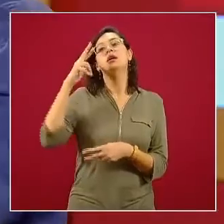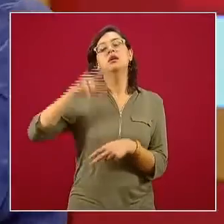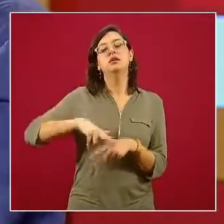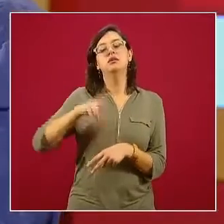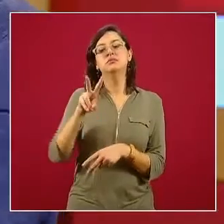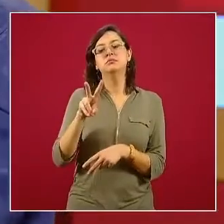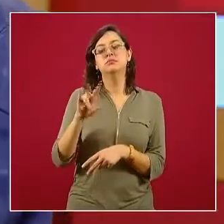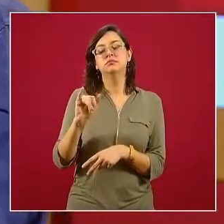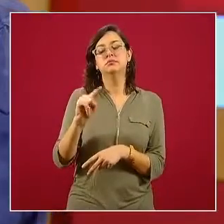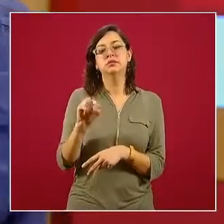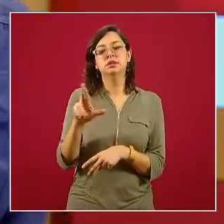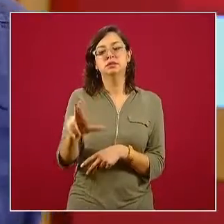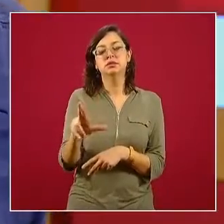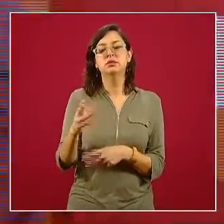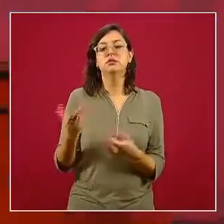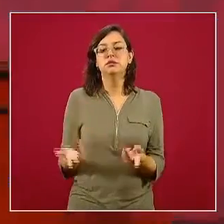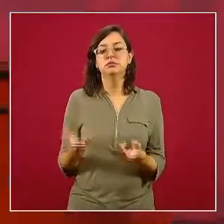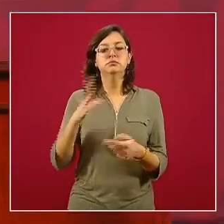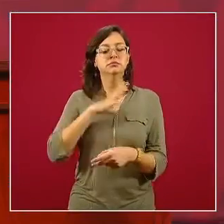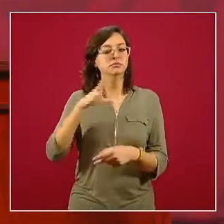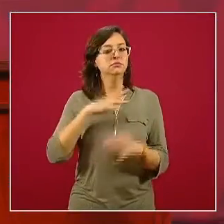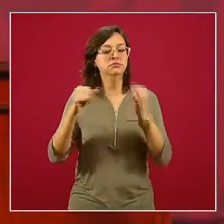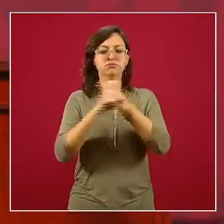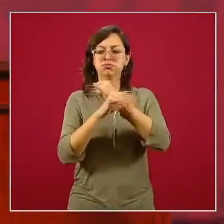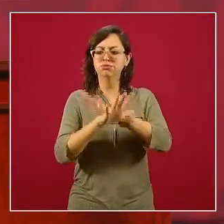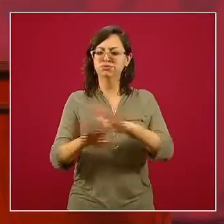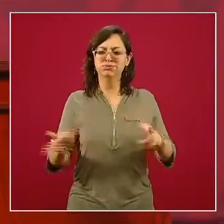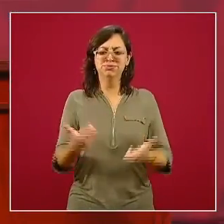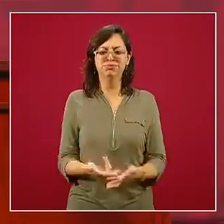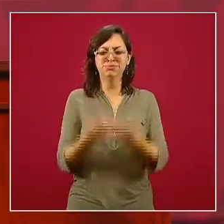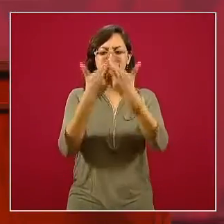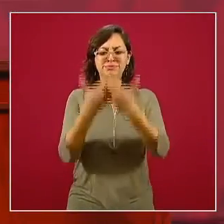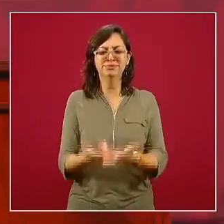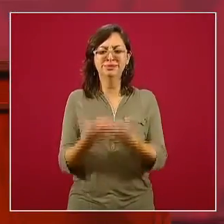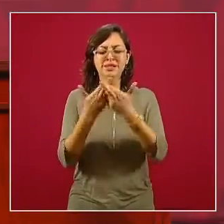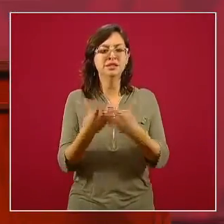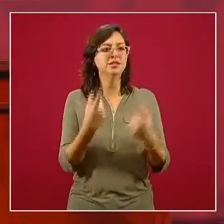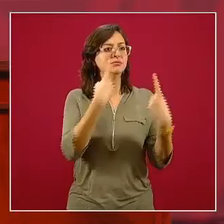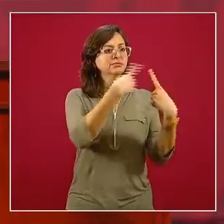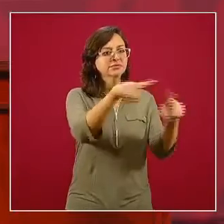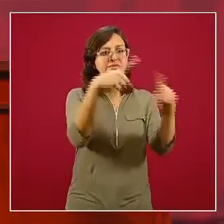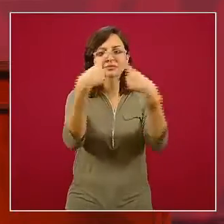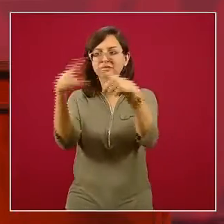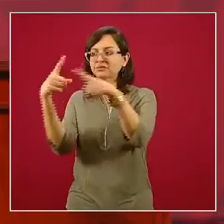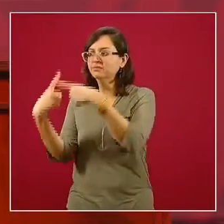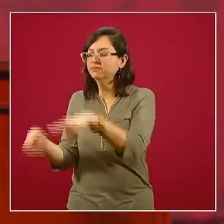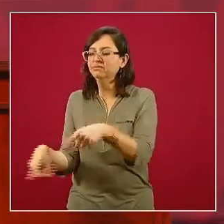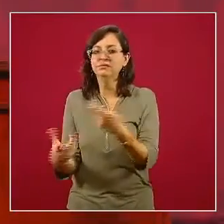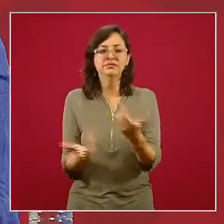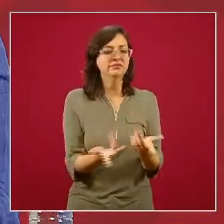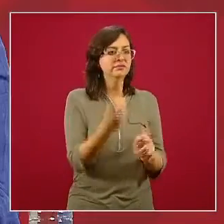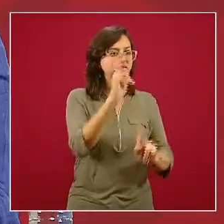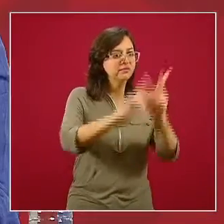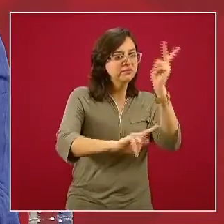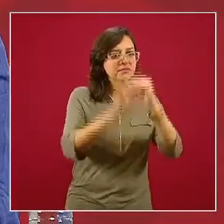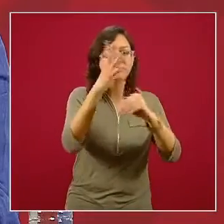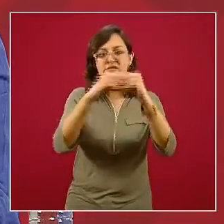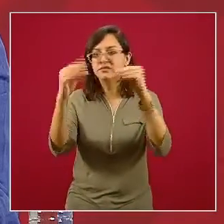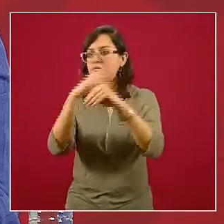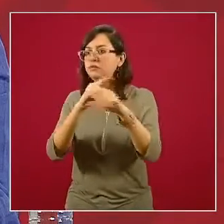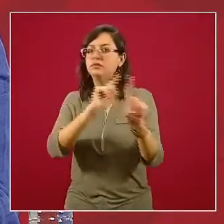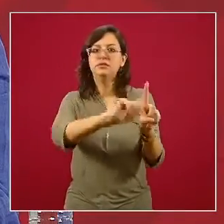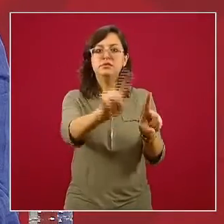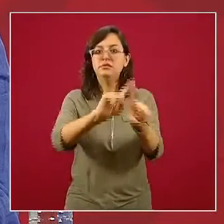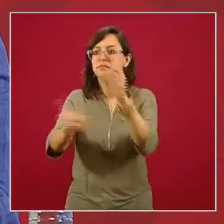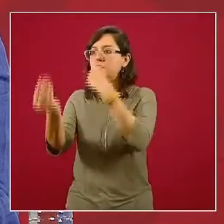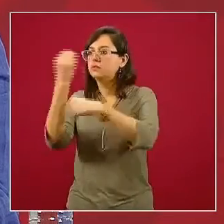tienen extensas colecciones de información sobre la riqueza y la biodiversidad de productos alimentarios en